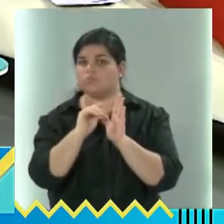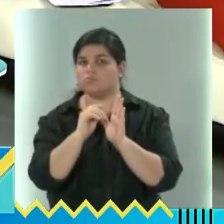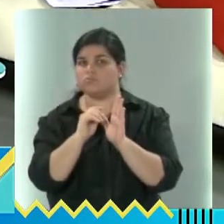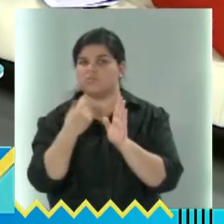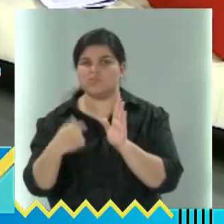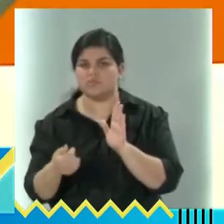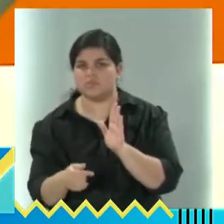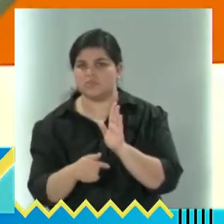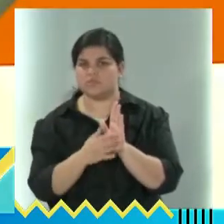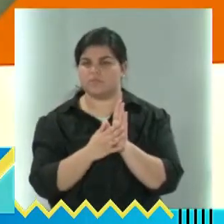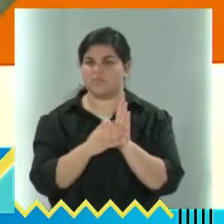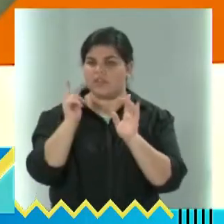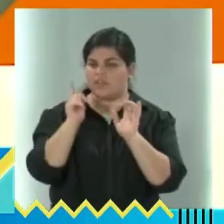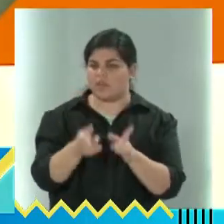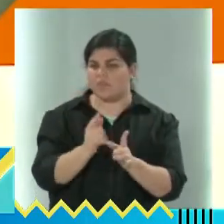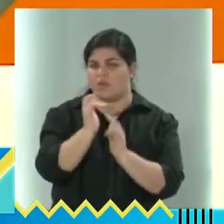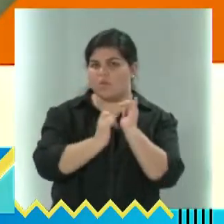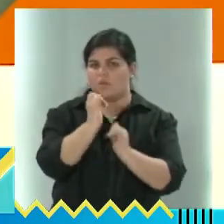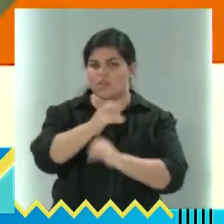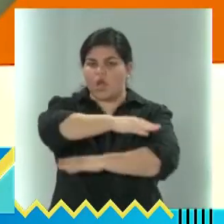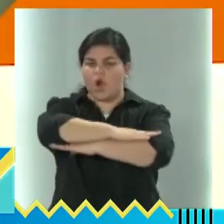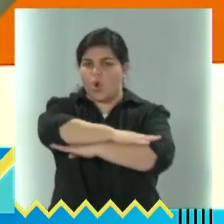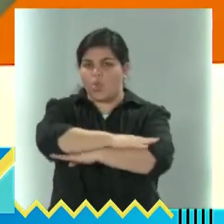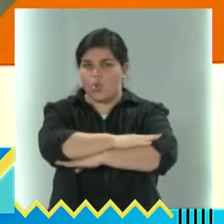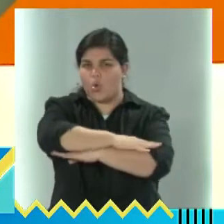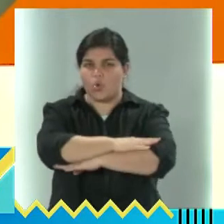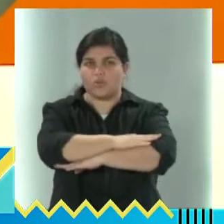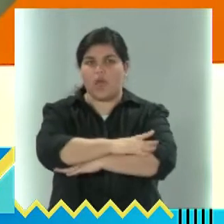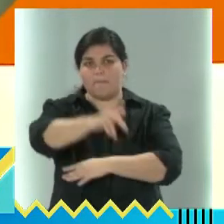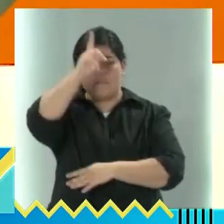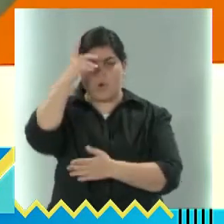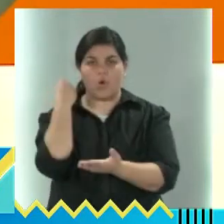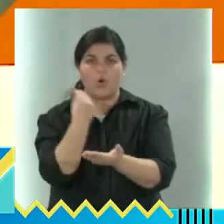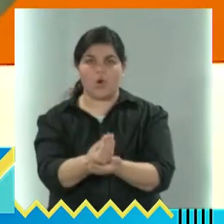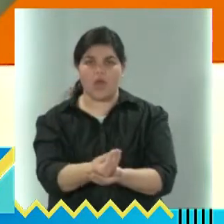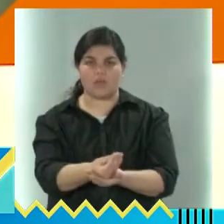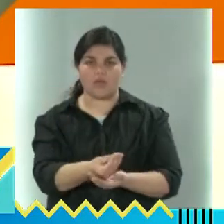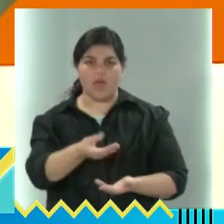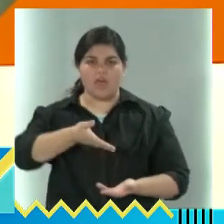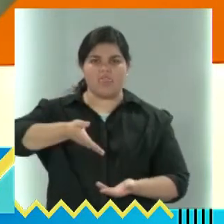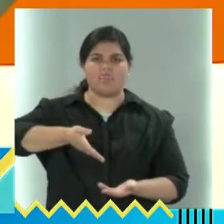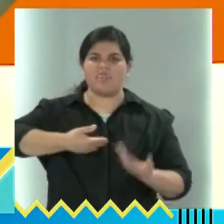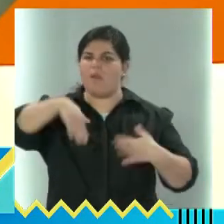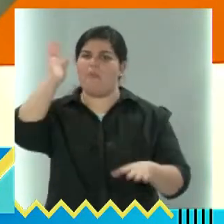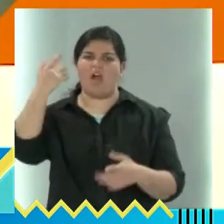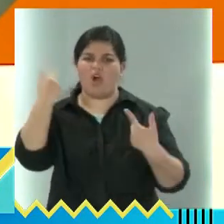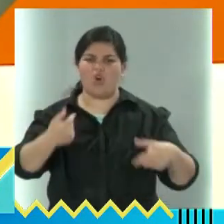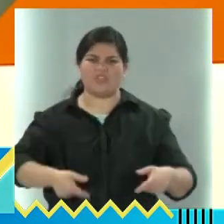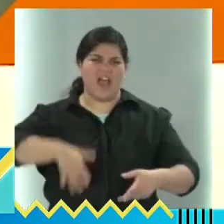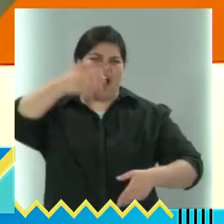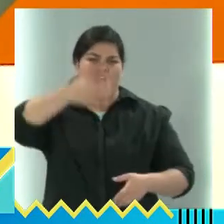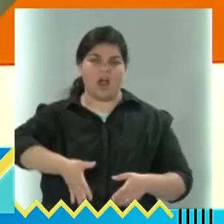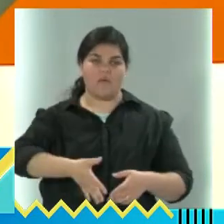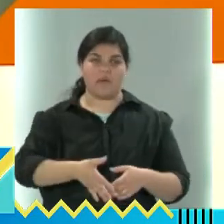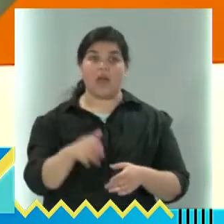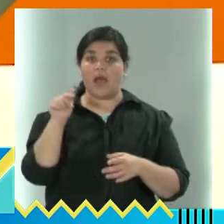mucho hincapié también en este tipo de conductas, en este tipo de abusos por parte de los funcionarios. Y es así que la Inspección General de Justicia ha cesanteado, ha dejado